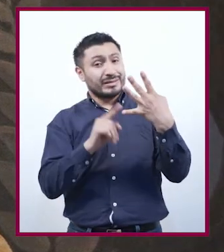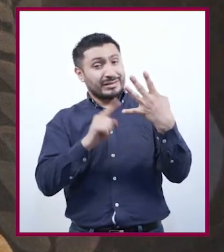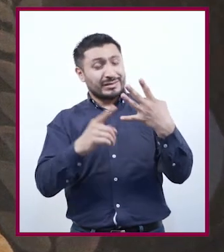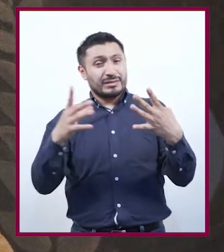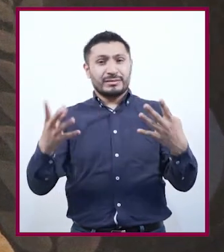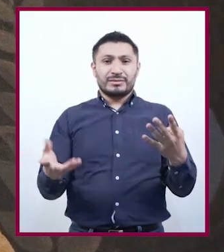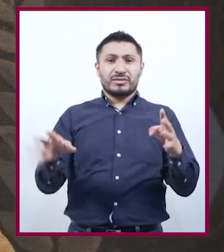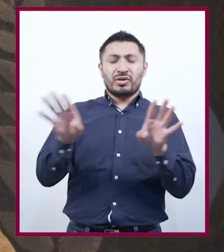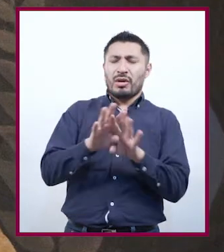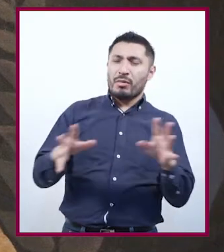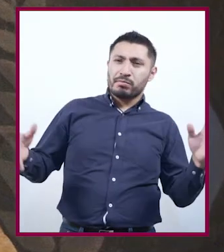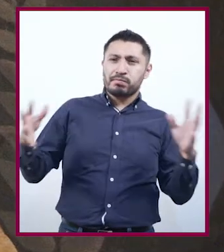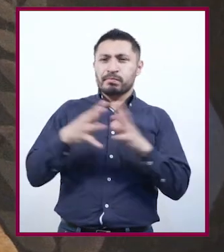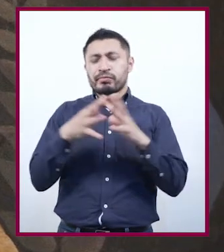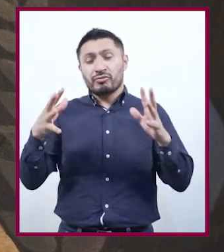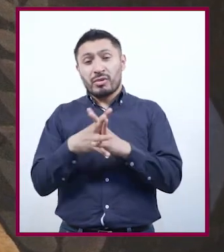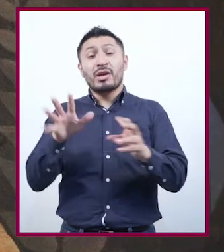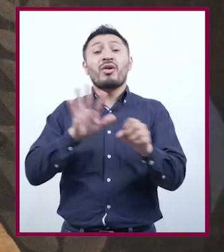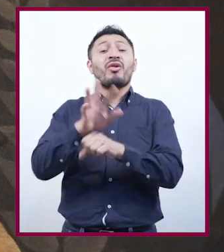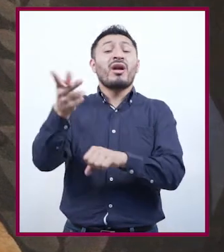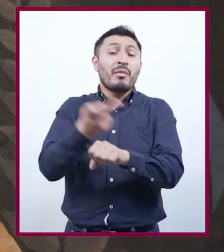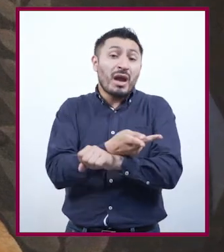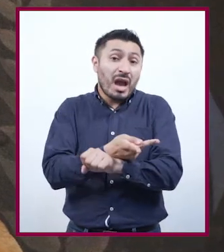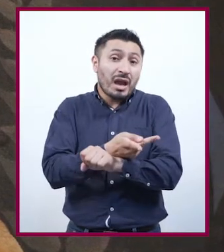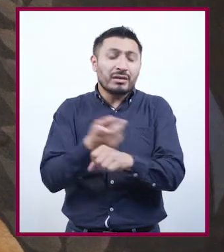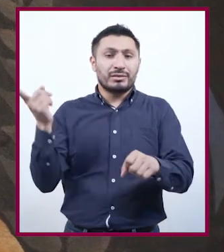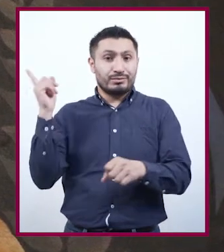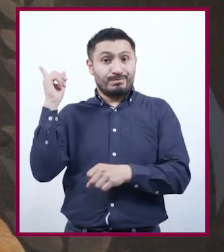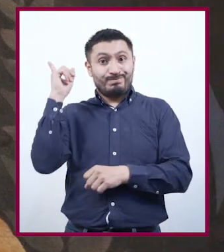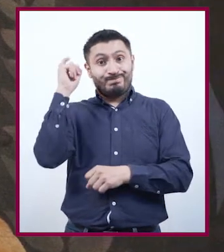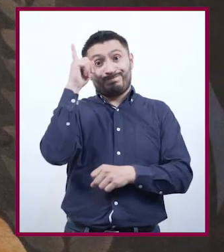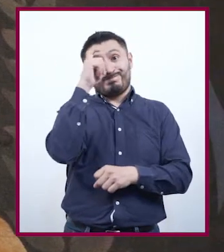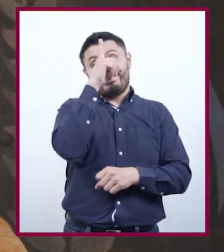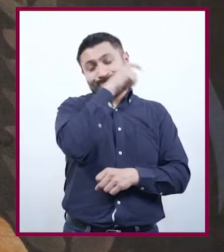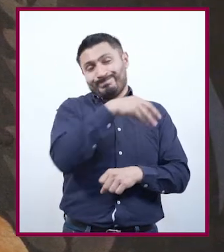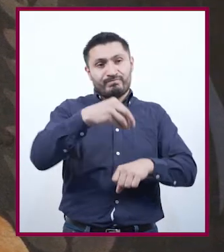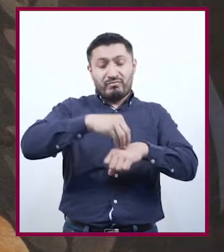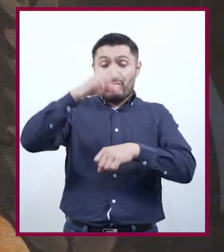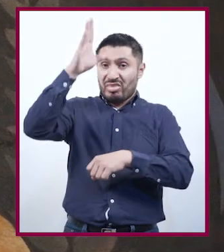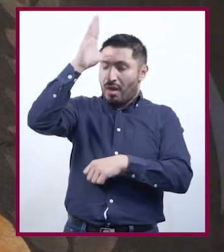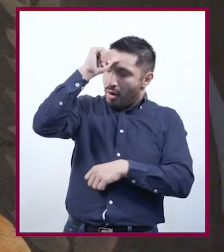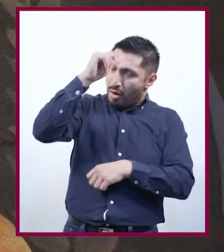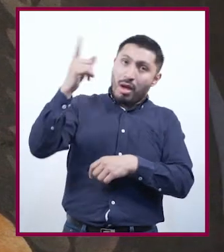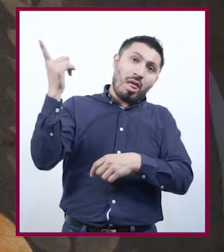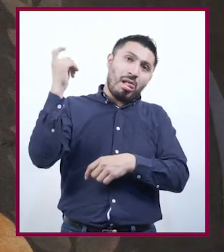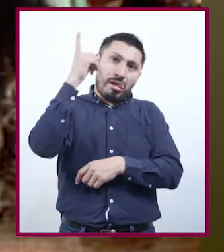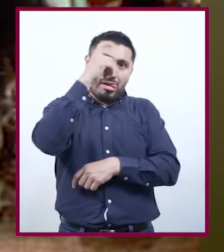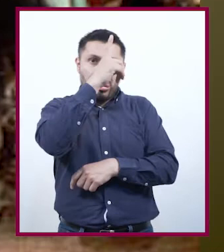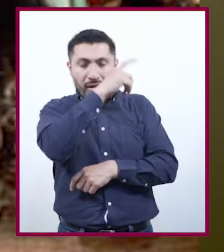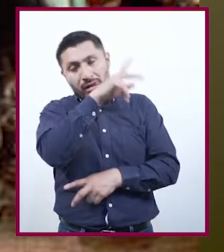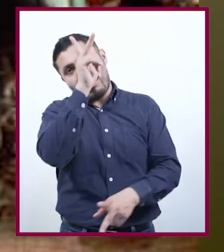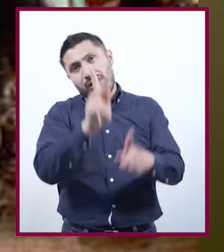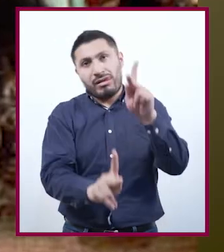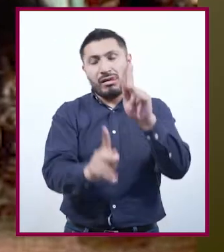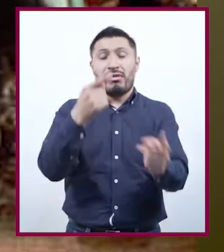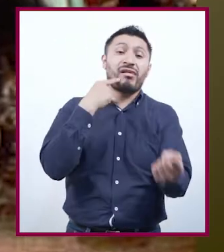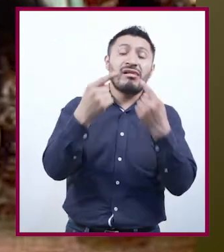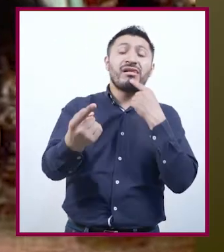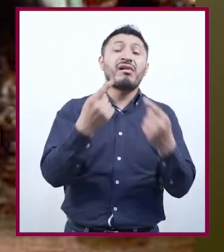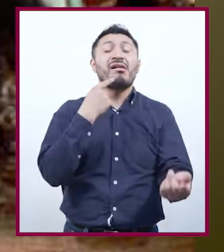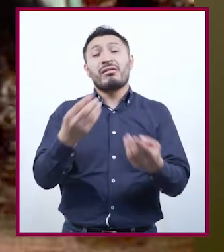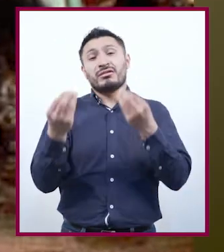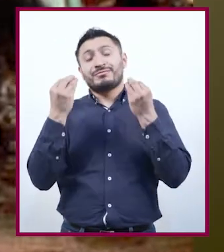última etapa de este proceso, más que combates, lo que ocurrieron fueron complicadas negociaciones y acuerdos entre